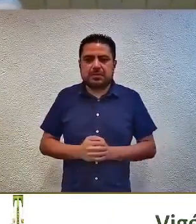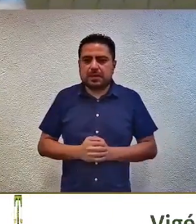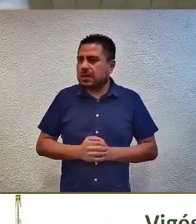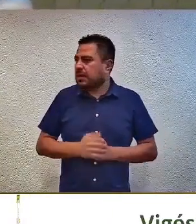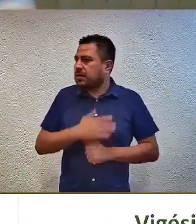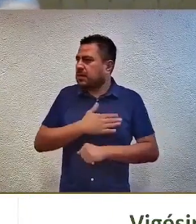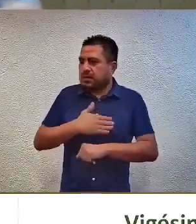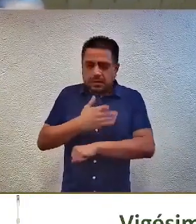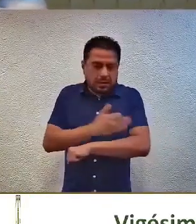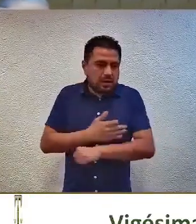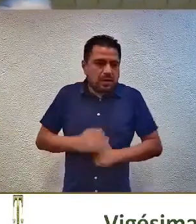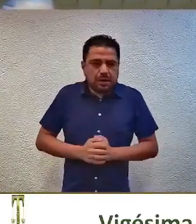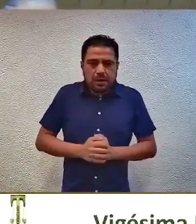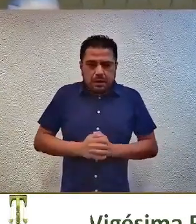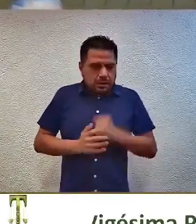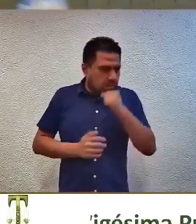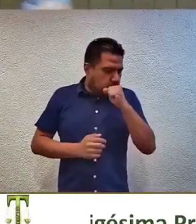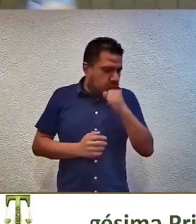tardes.